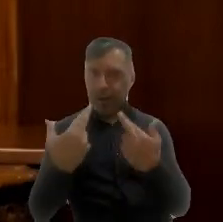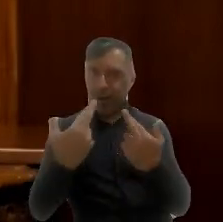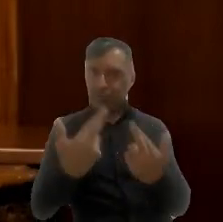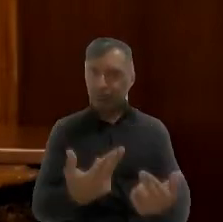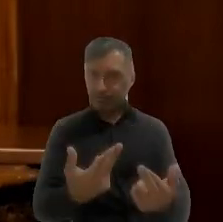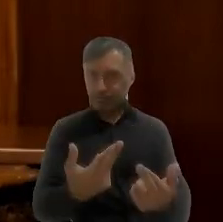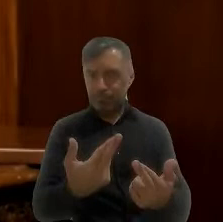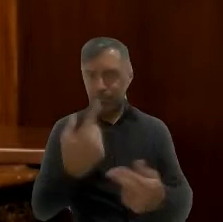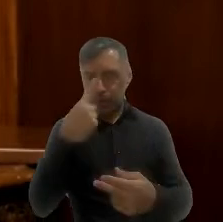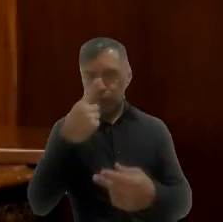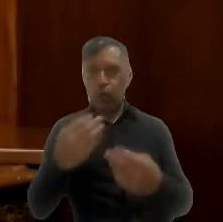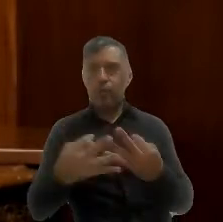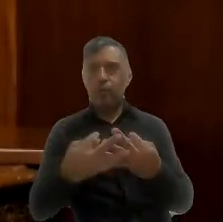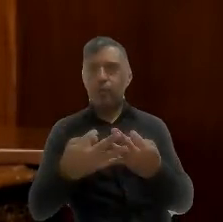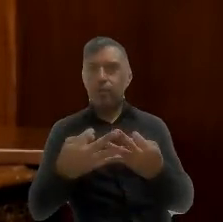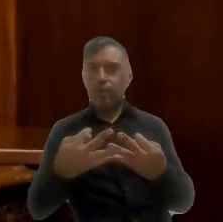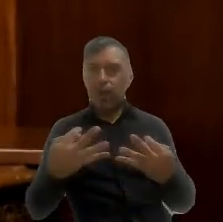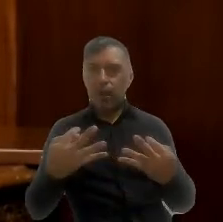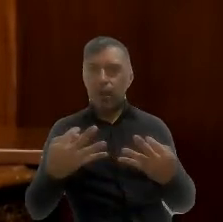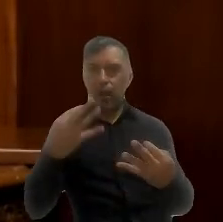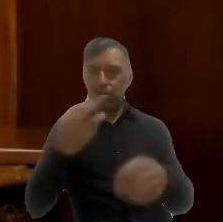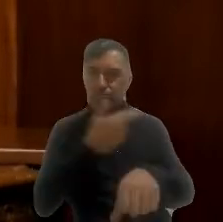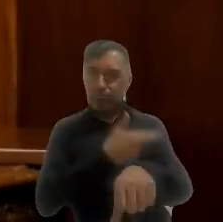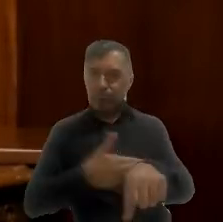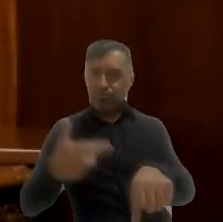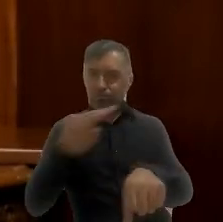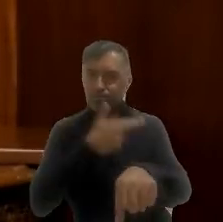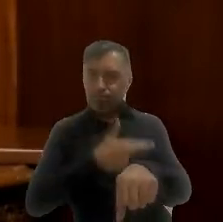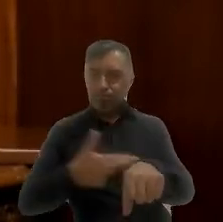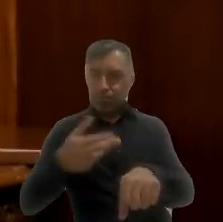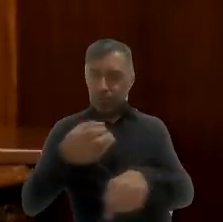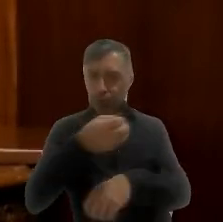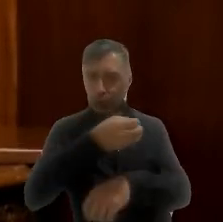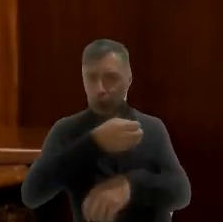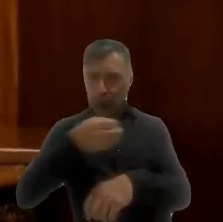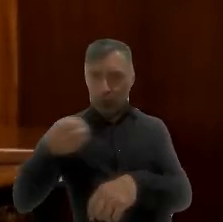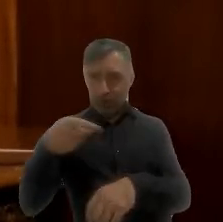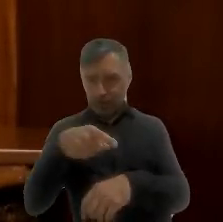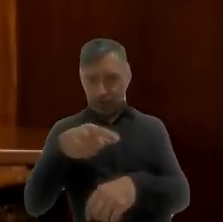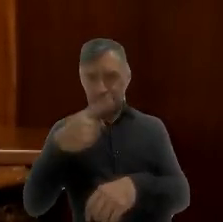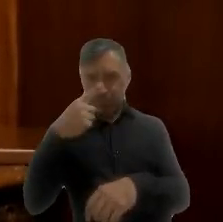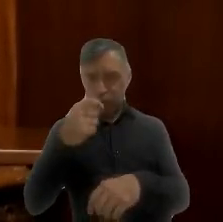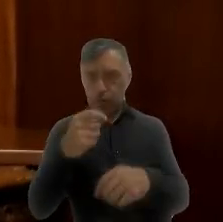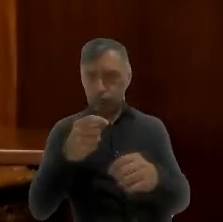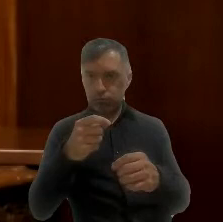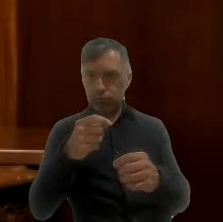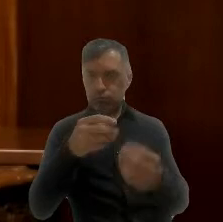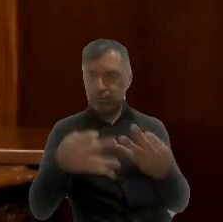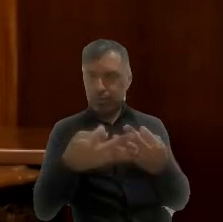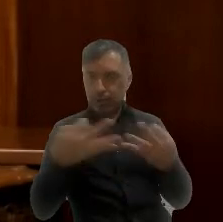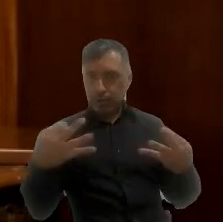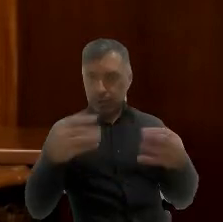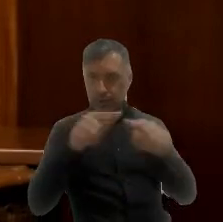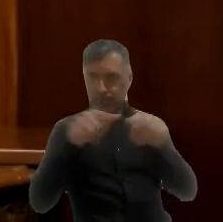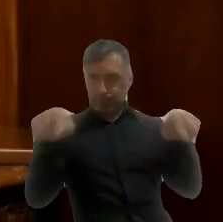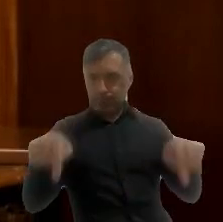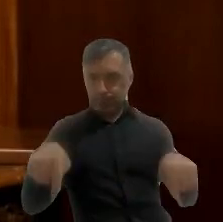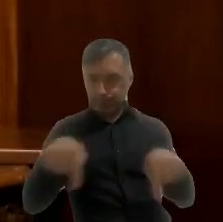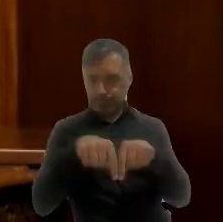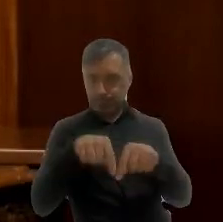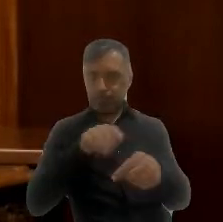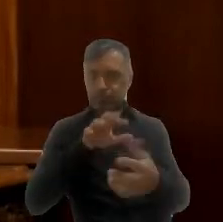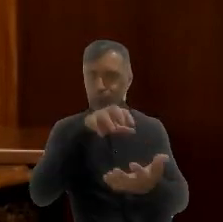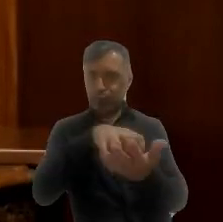busca regularizar la propiedad de los inmuebles, pues en ellos se encuentra construido y en funciones el plantel educativo de la